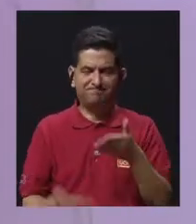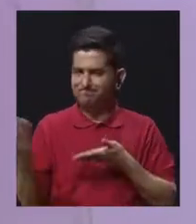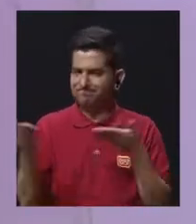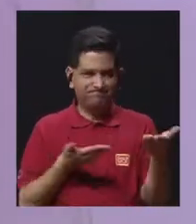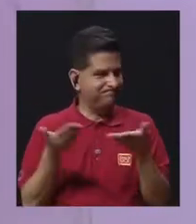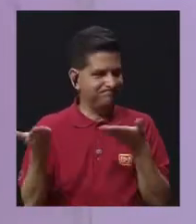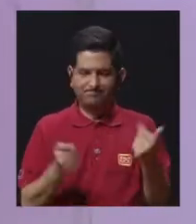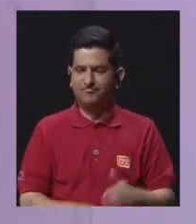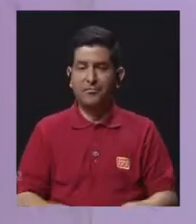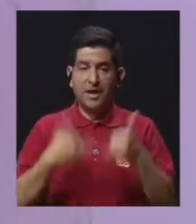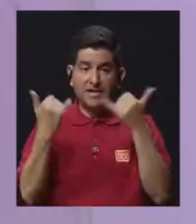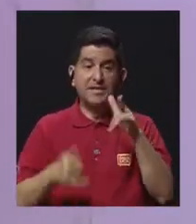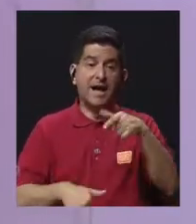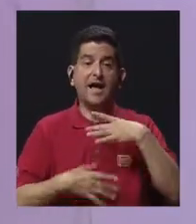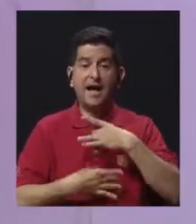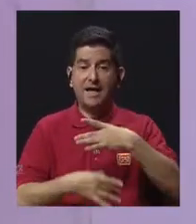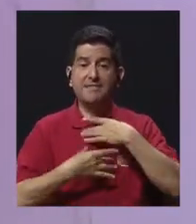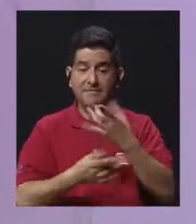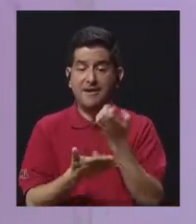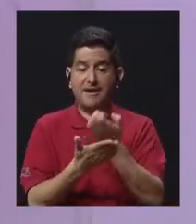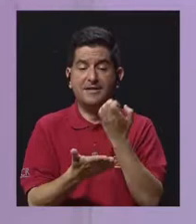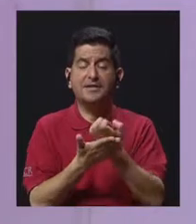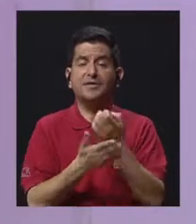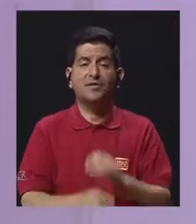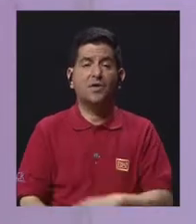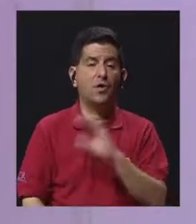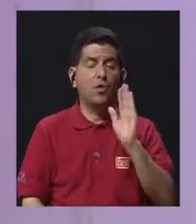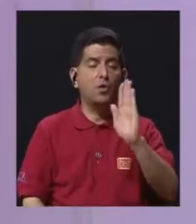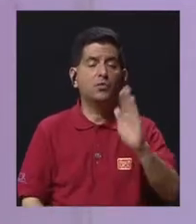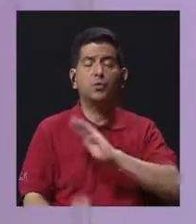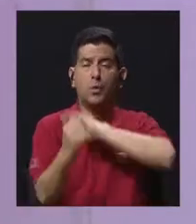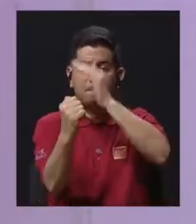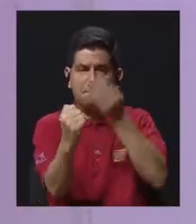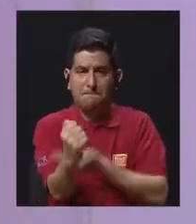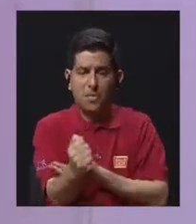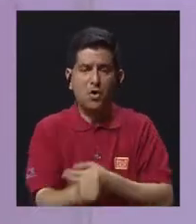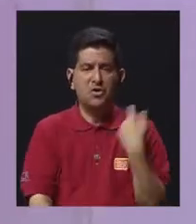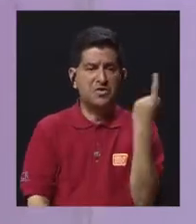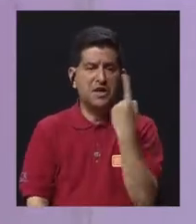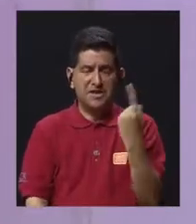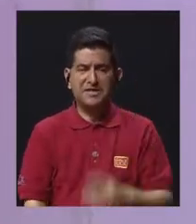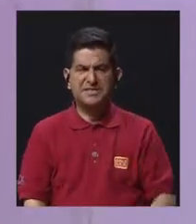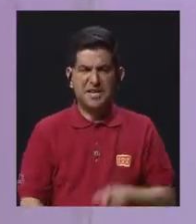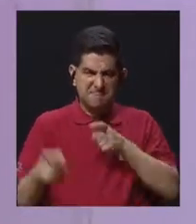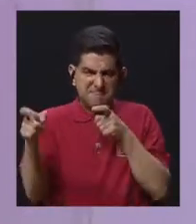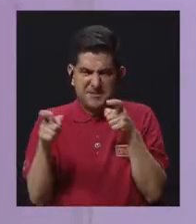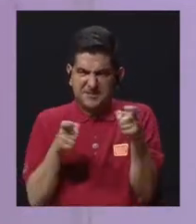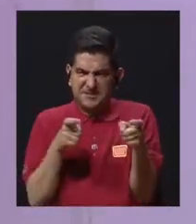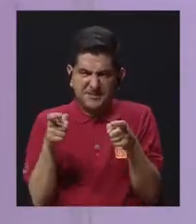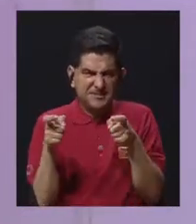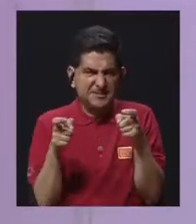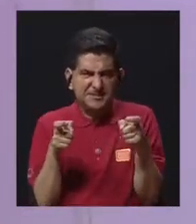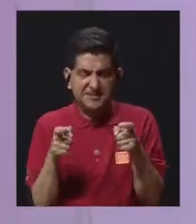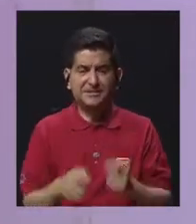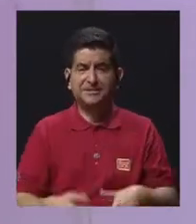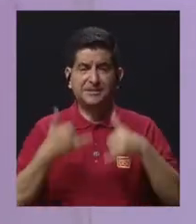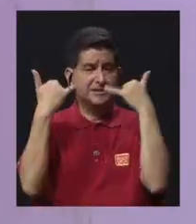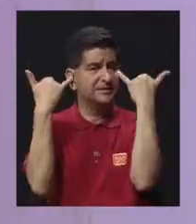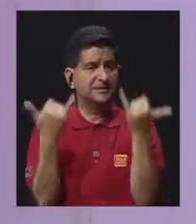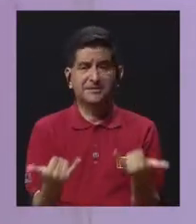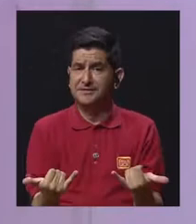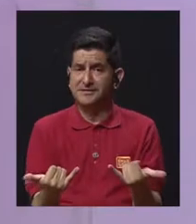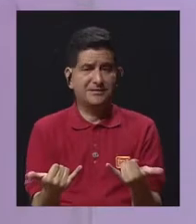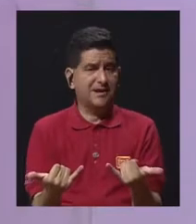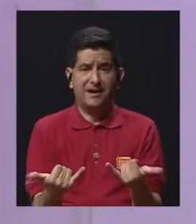nueva. No les conviene porque ya allí sus intereses económicos y su poder de siempre estar